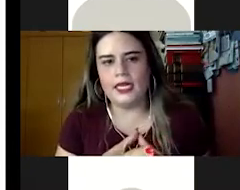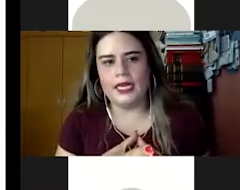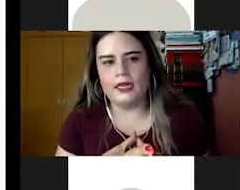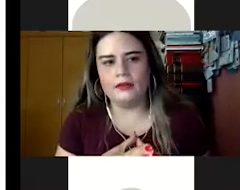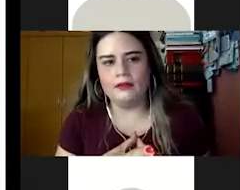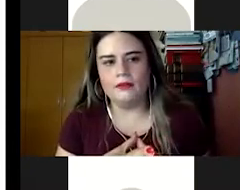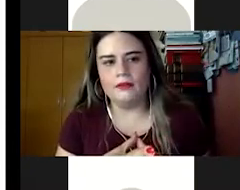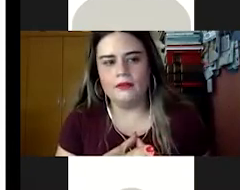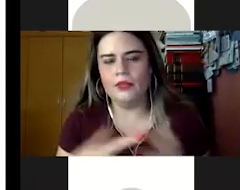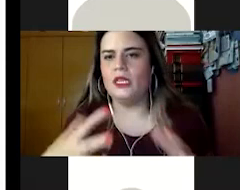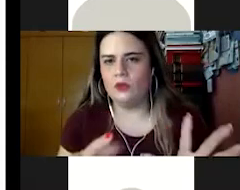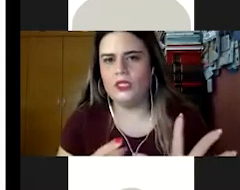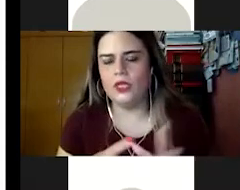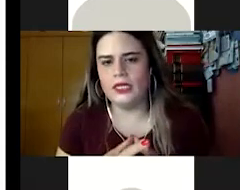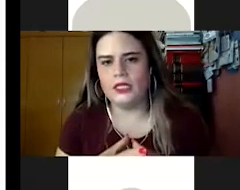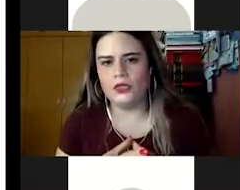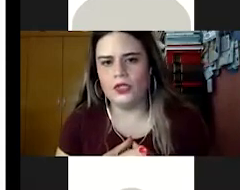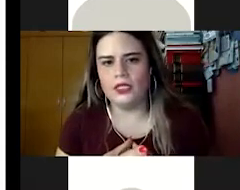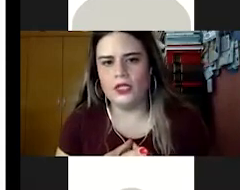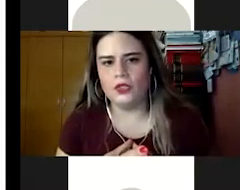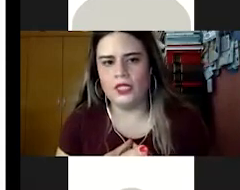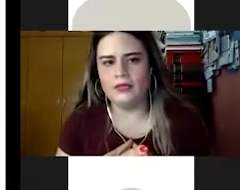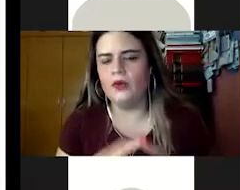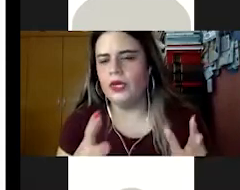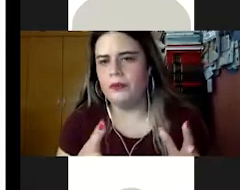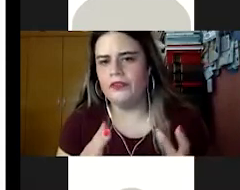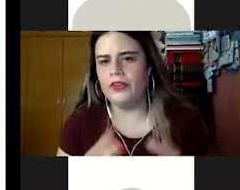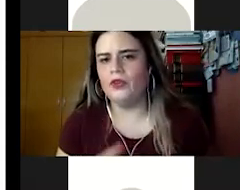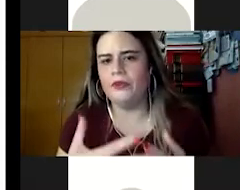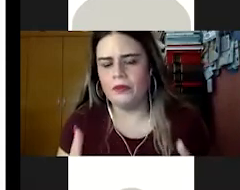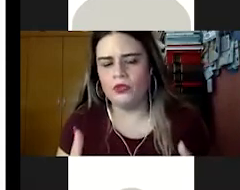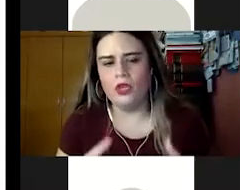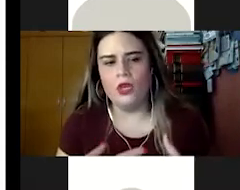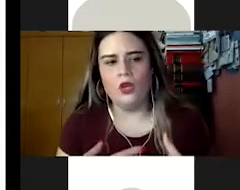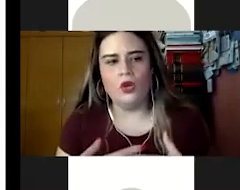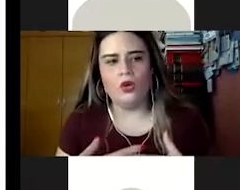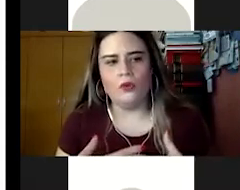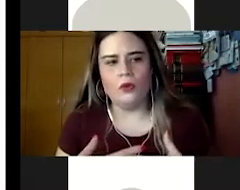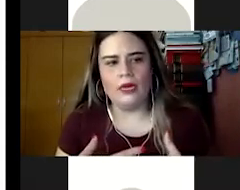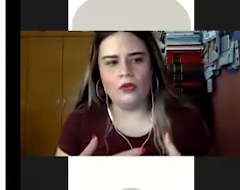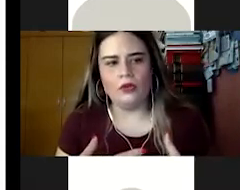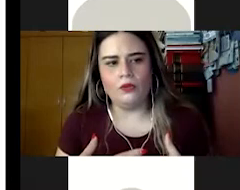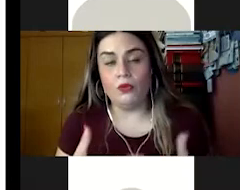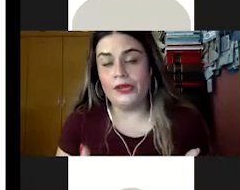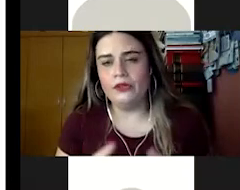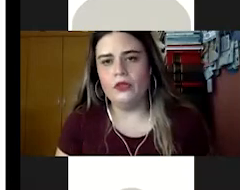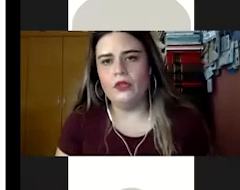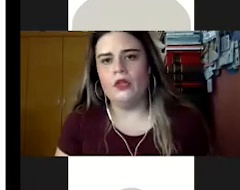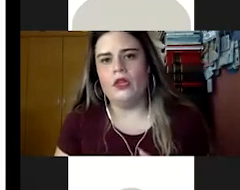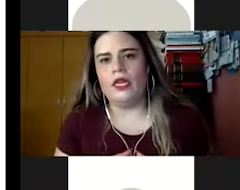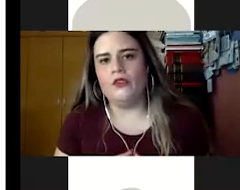sí, pues algunas organizaciones de la sociedad civil, aunque no perfecto, lo vimos como algo